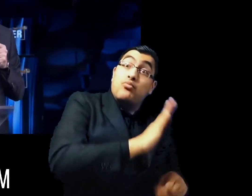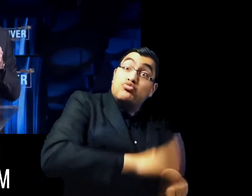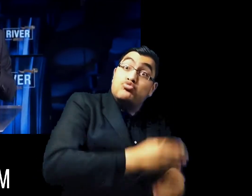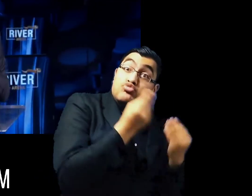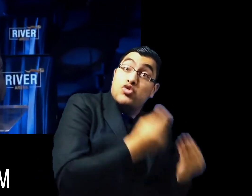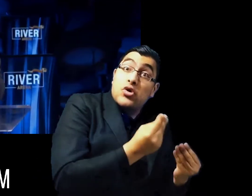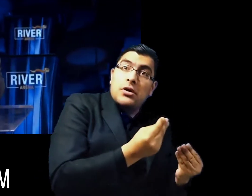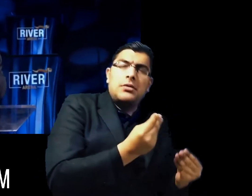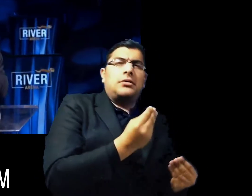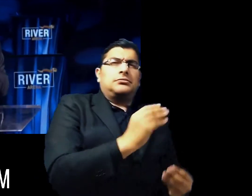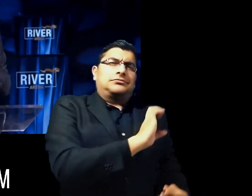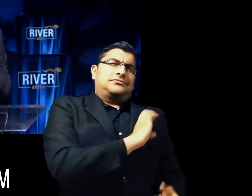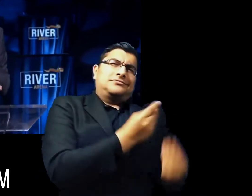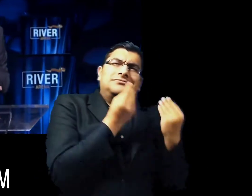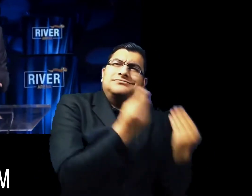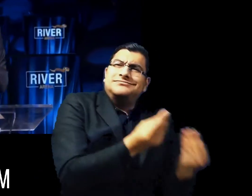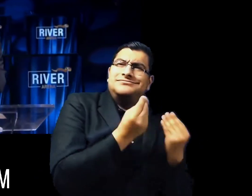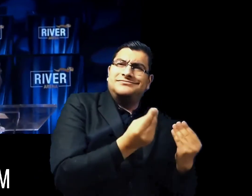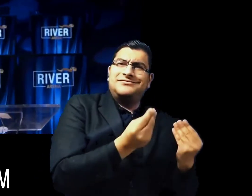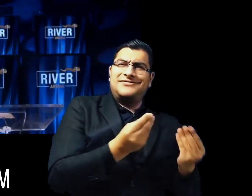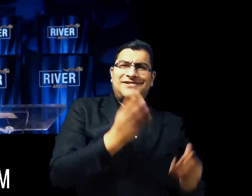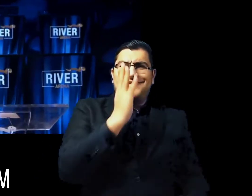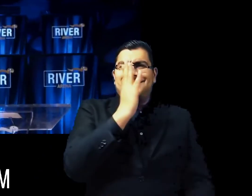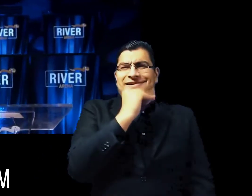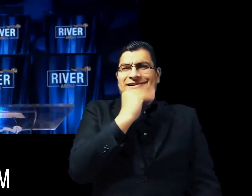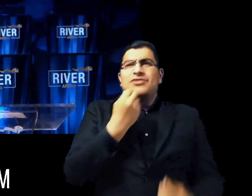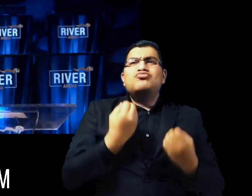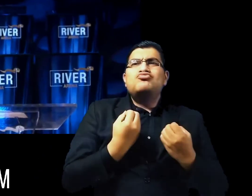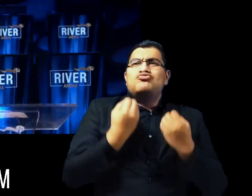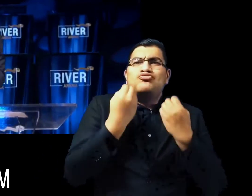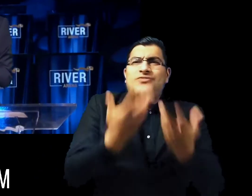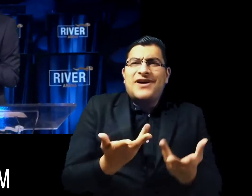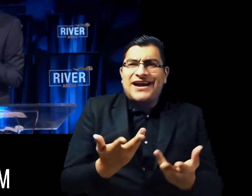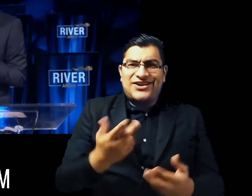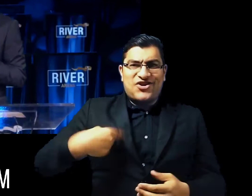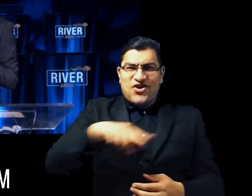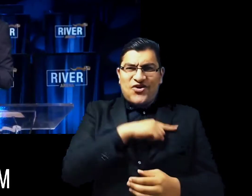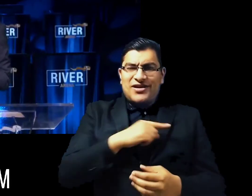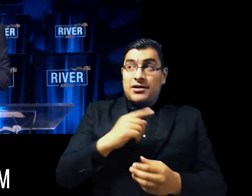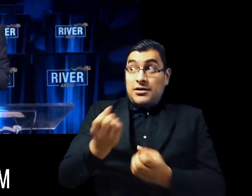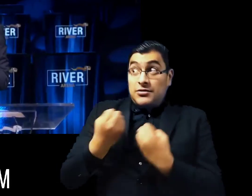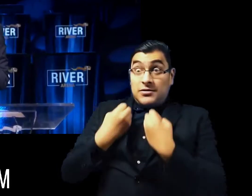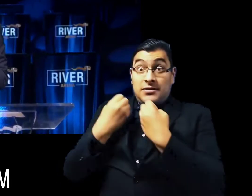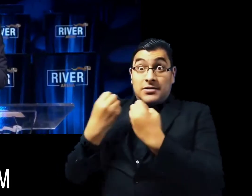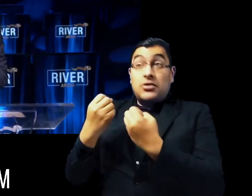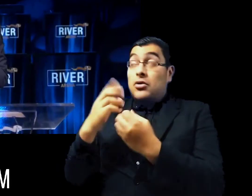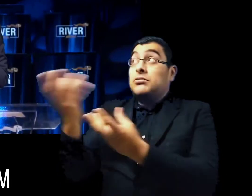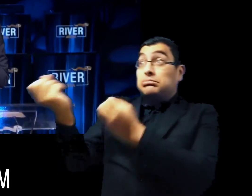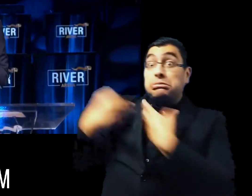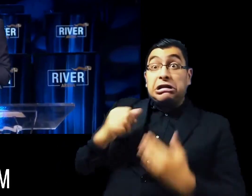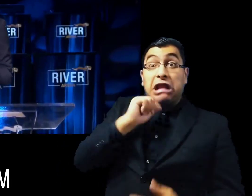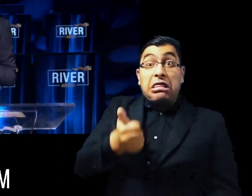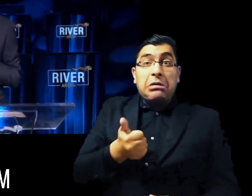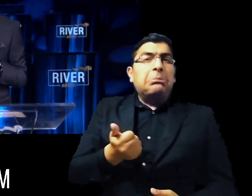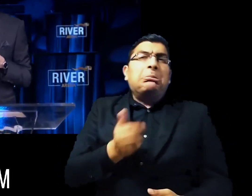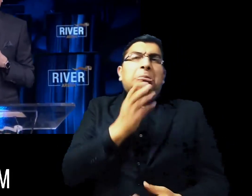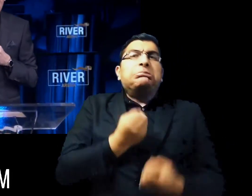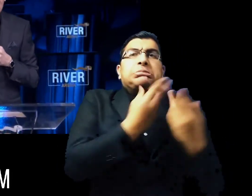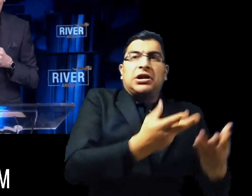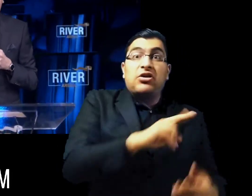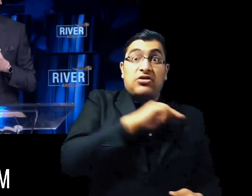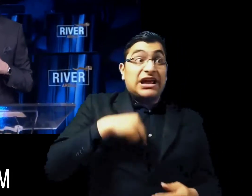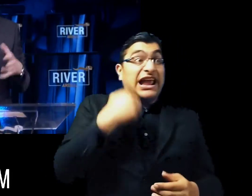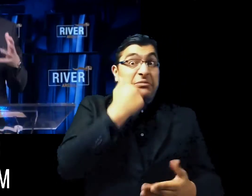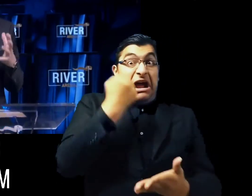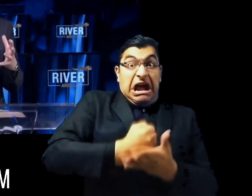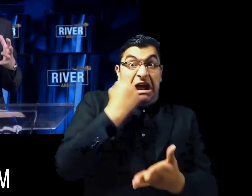ama. En otras palabras, no podemos dar lo que no hemos recibido. Muchos quieren amar a la